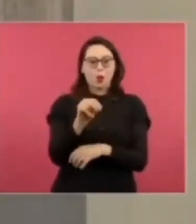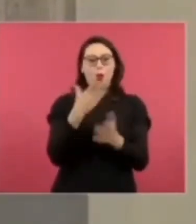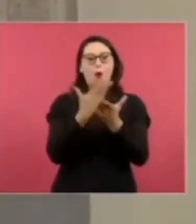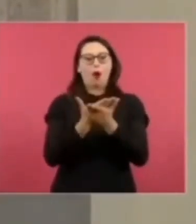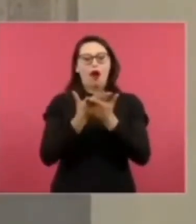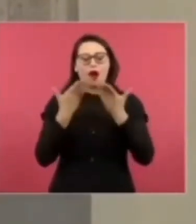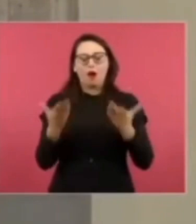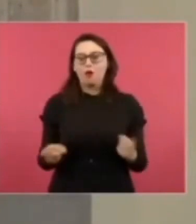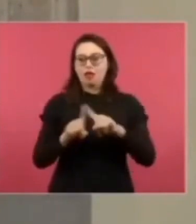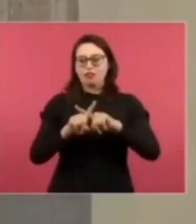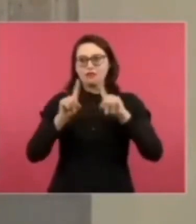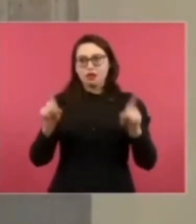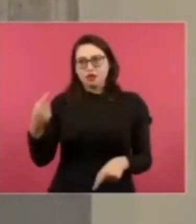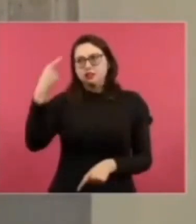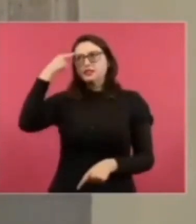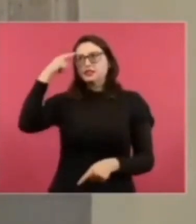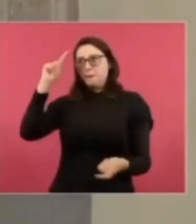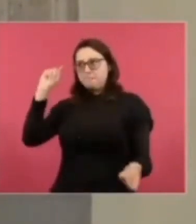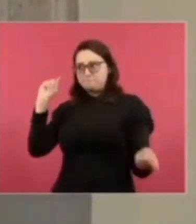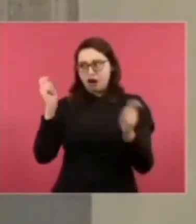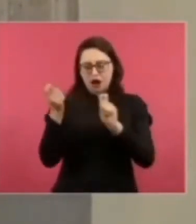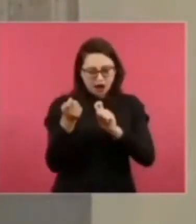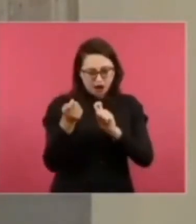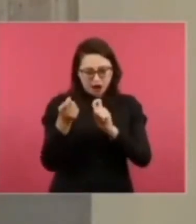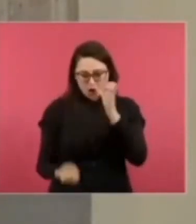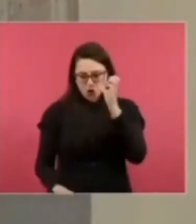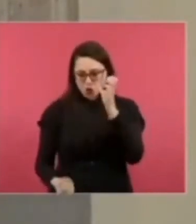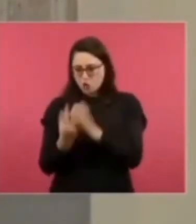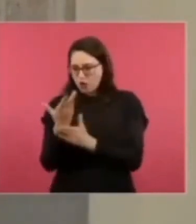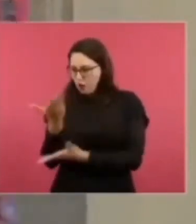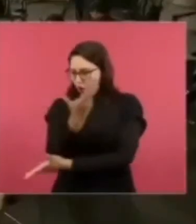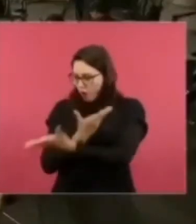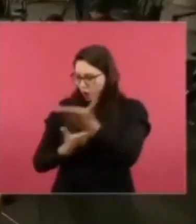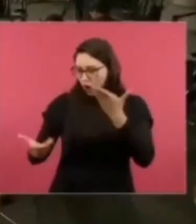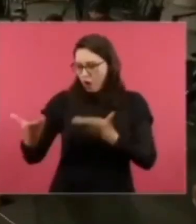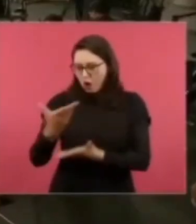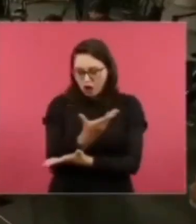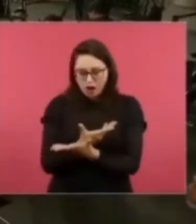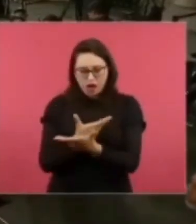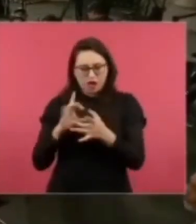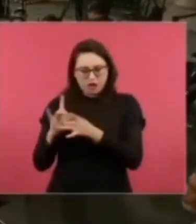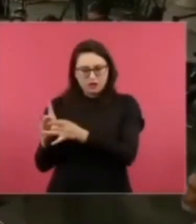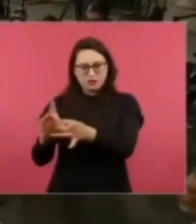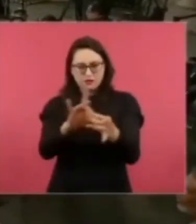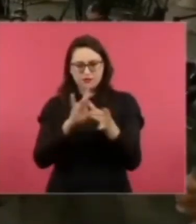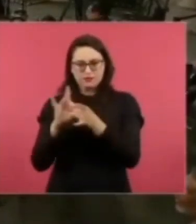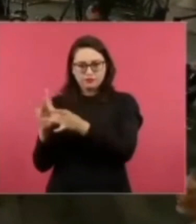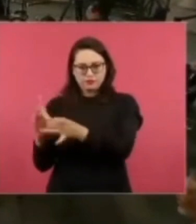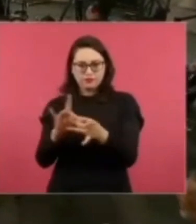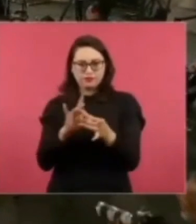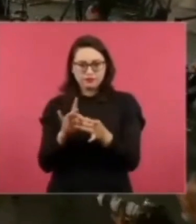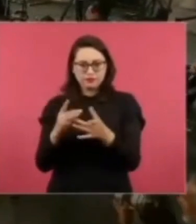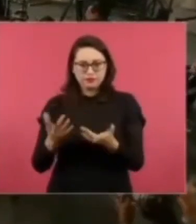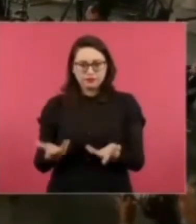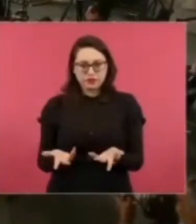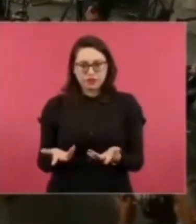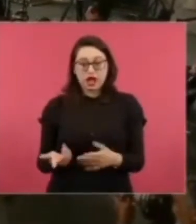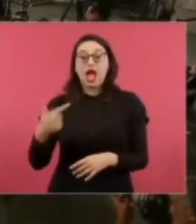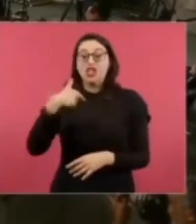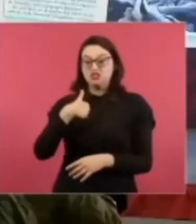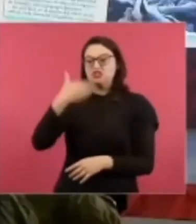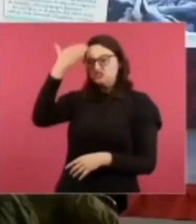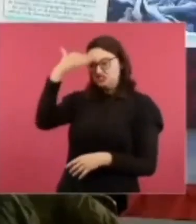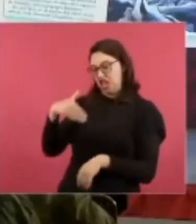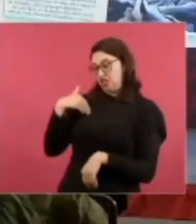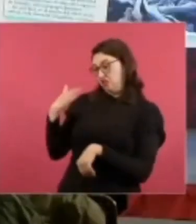muy ilustrativo porque lo viví, porque lo he visto y porque me da muchísimo gusto que no haya